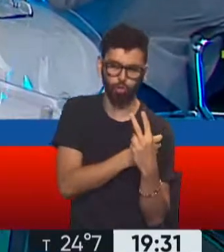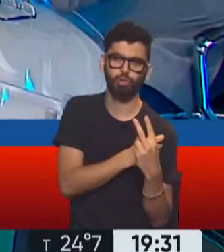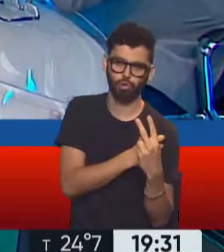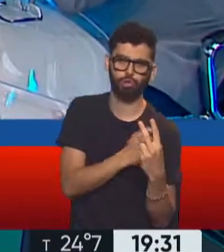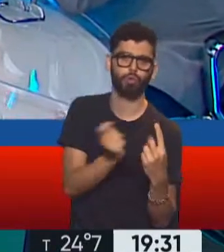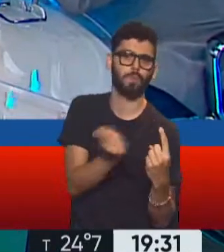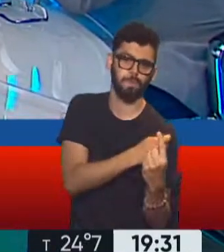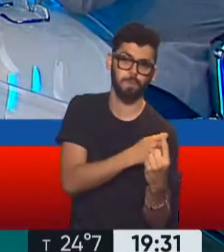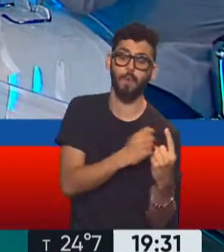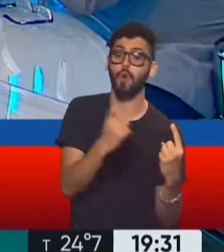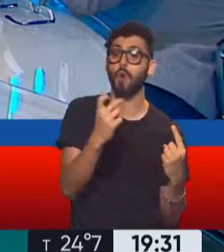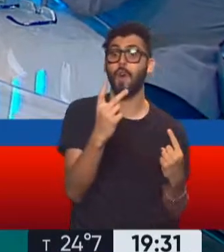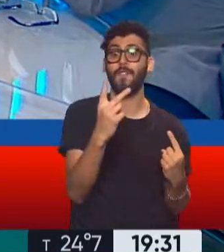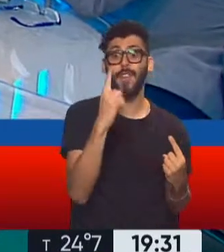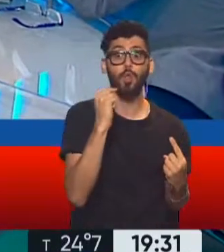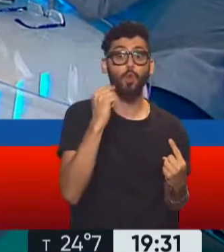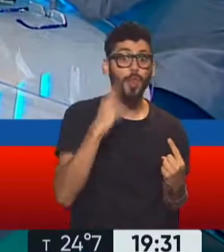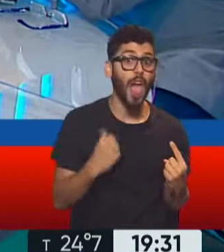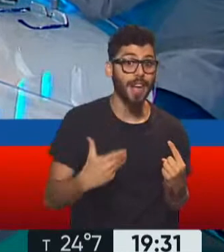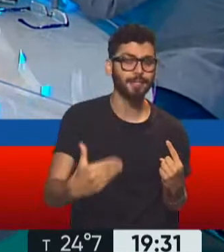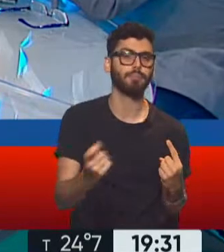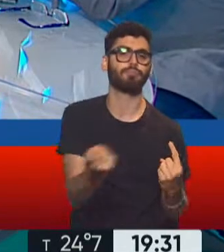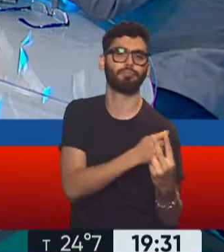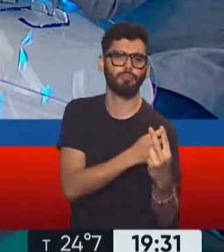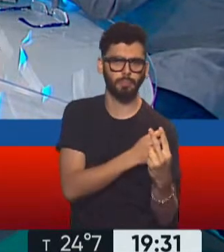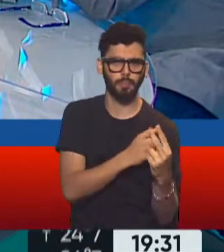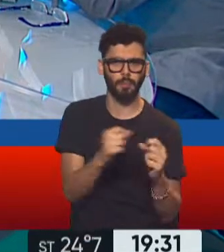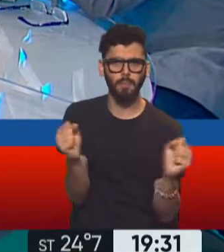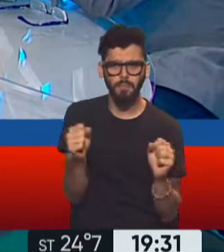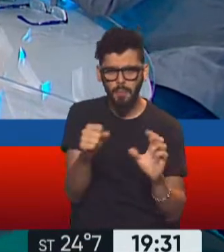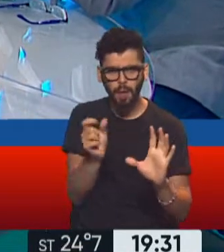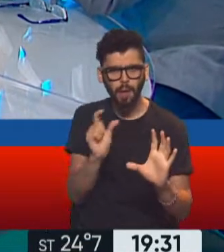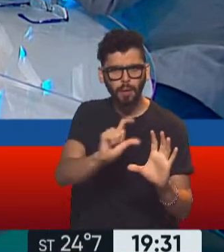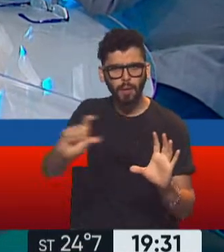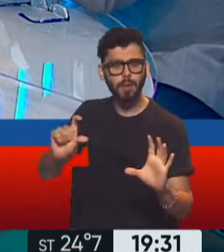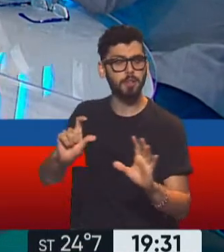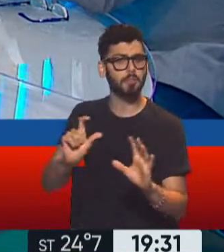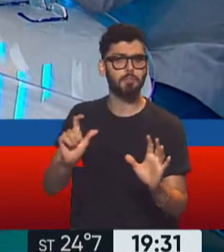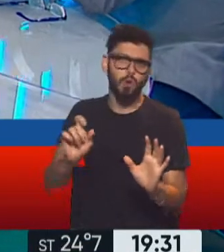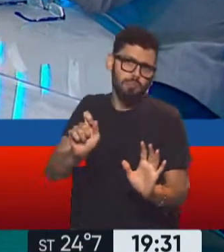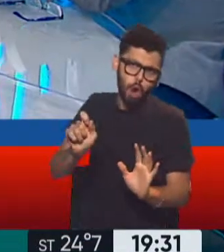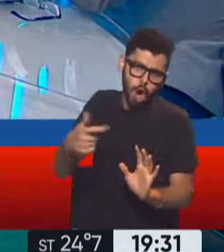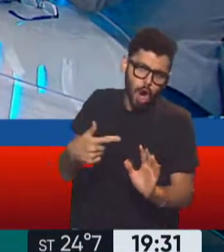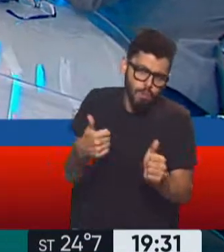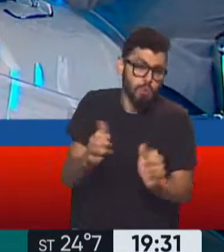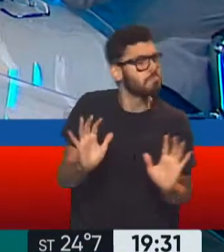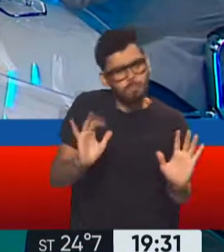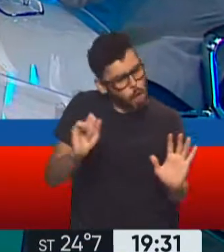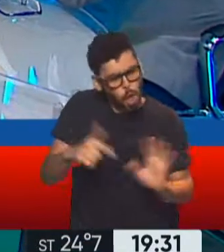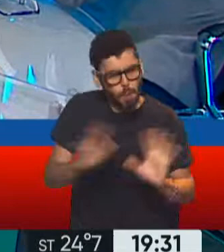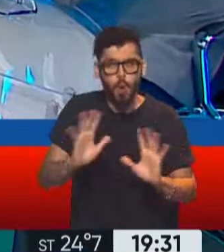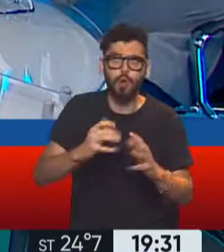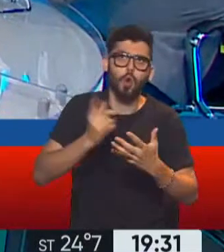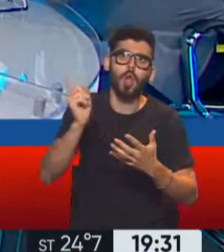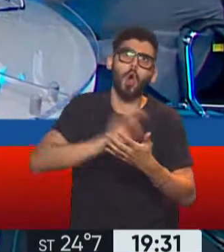Dos dosis. Son una y a los 21 días la otra. Entre 2 y 8 grados. Está bien. El mantenimiento es común. Claro, no es nada, la heladera, nada del otro mundo.